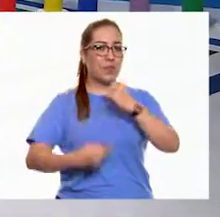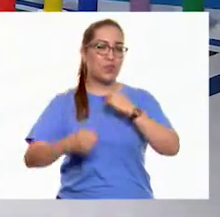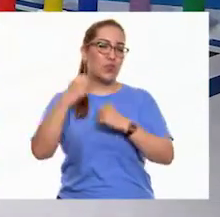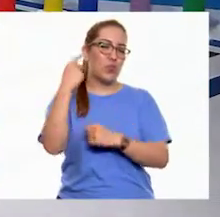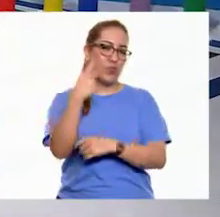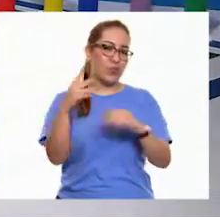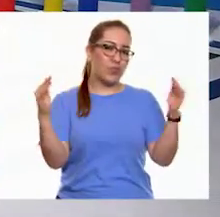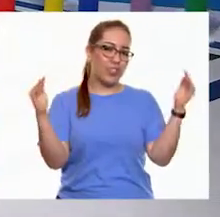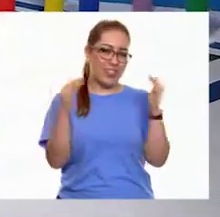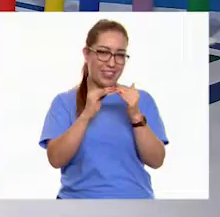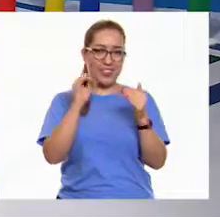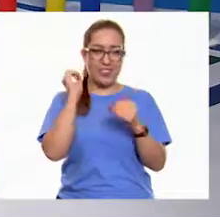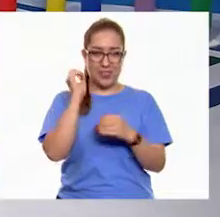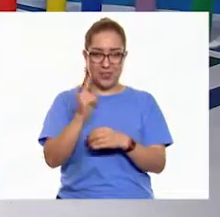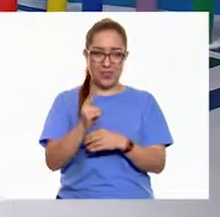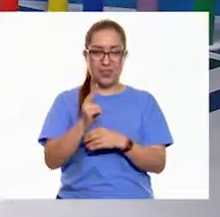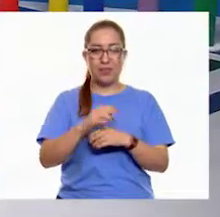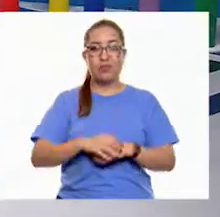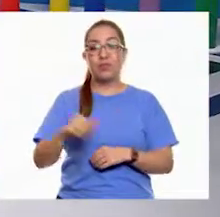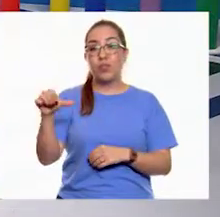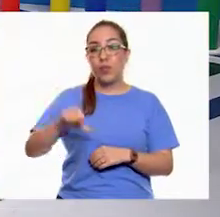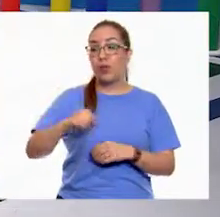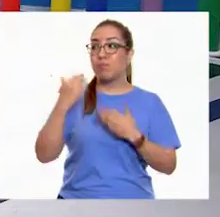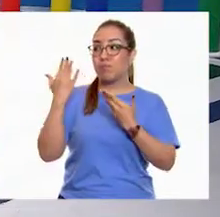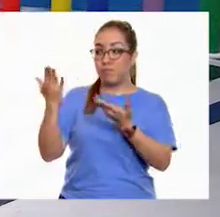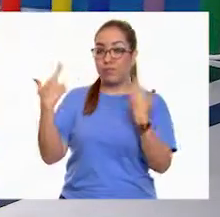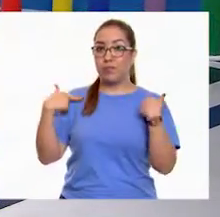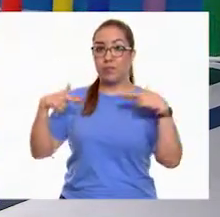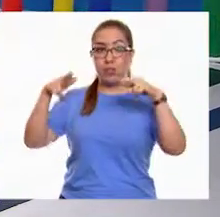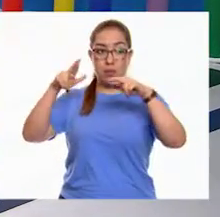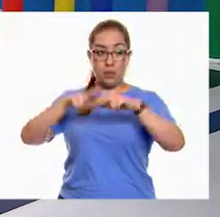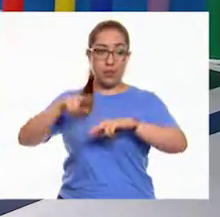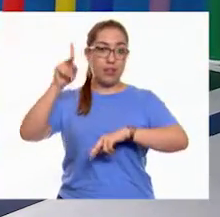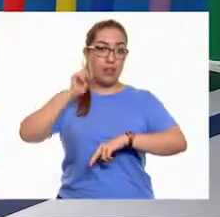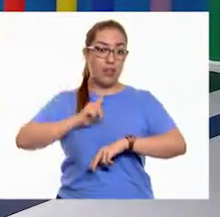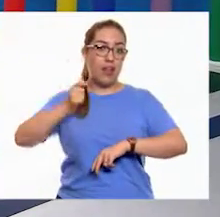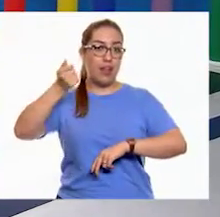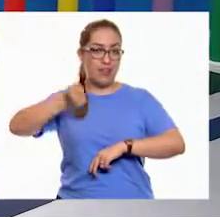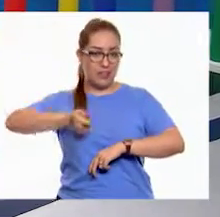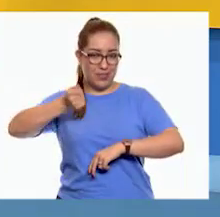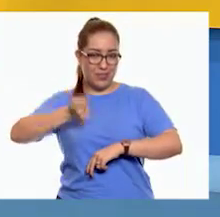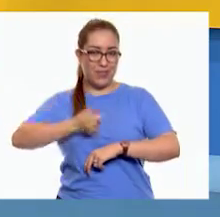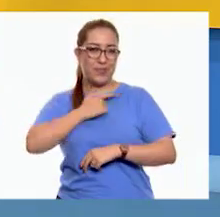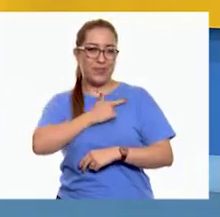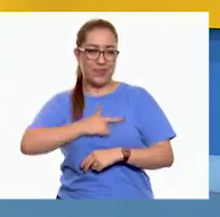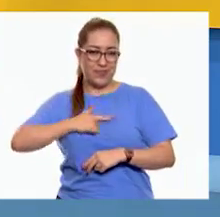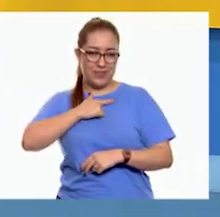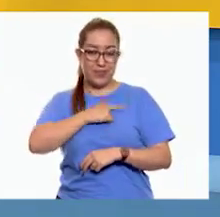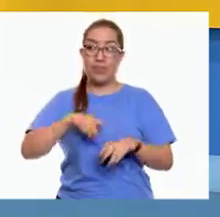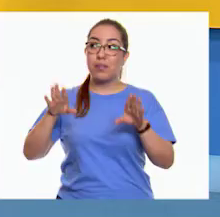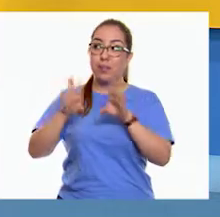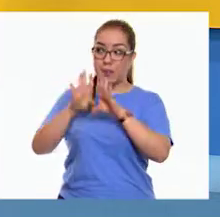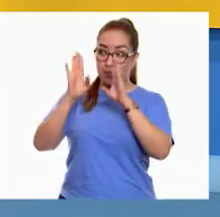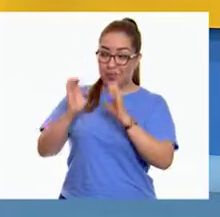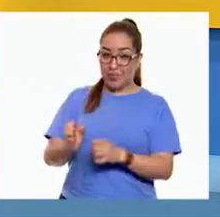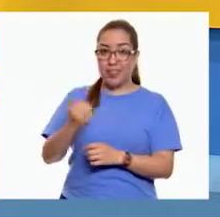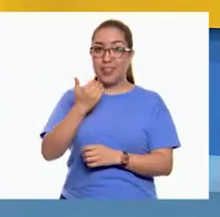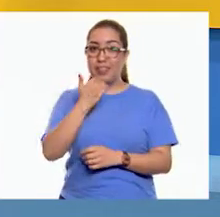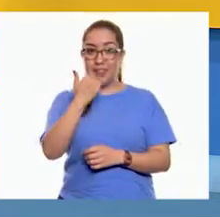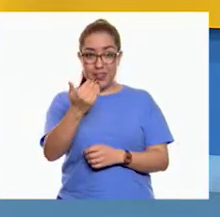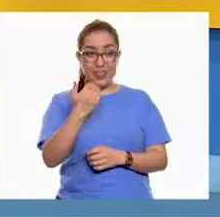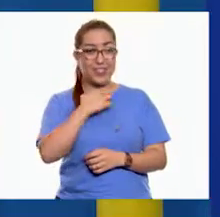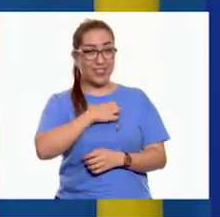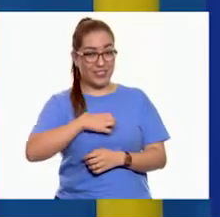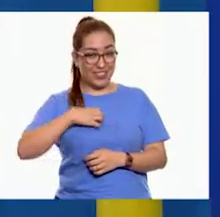el día de hoy nos acompaña la maestra Cecilia Vargas, a quien saludo con muchísimo gusto. Ceci, ¿cómo estás? Bien, ¿y tú, Jenny? Contenta de que estés